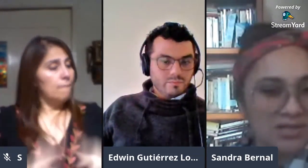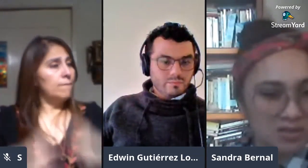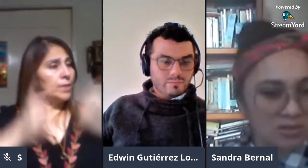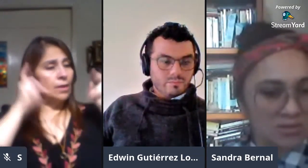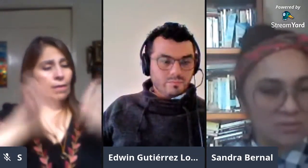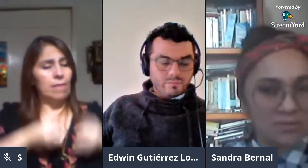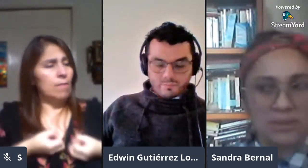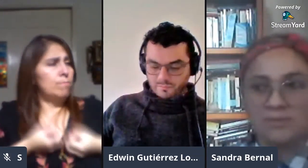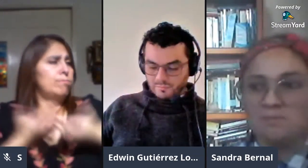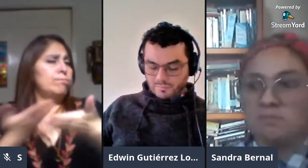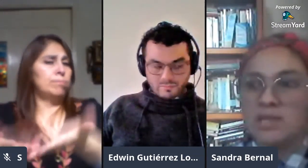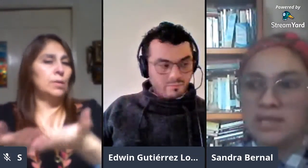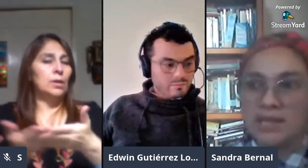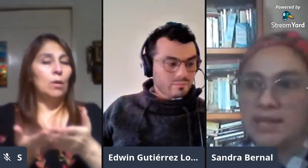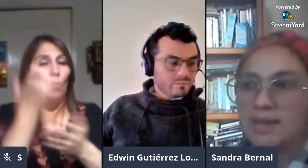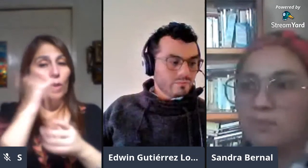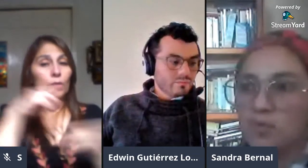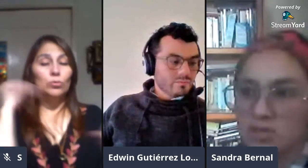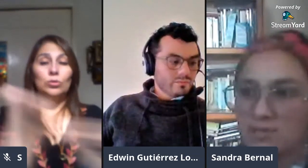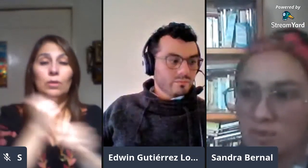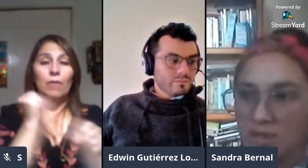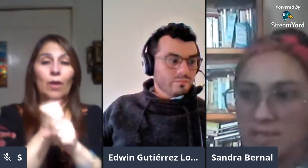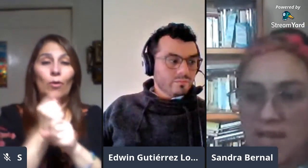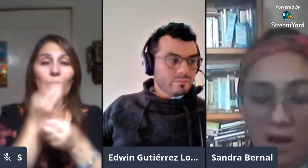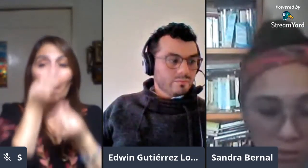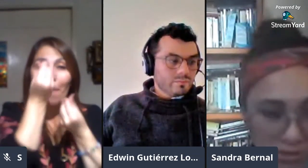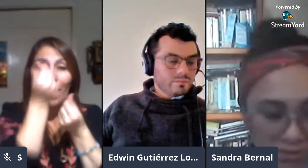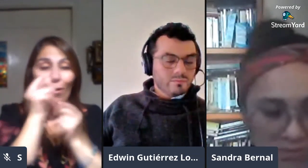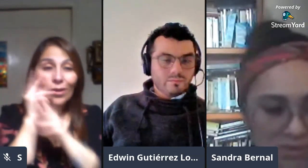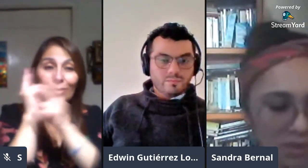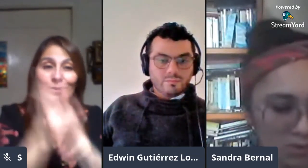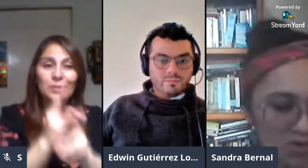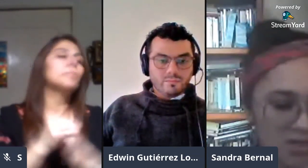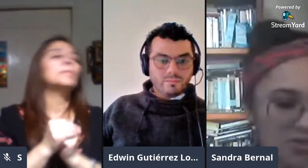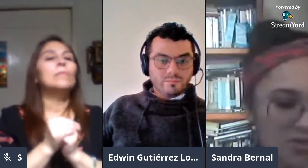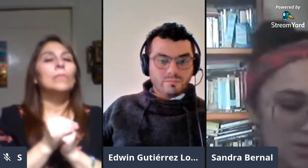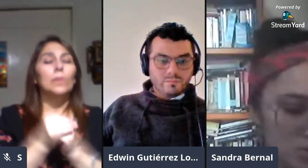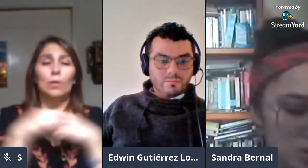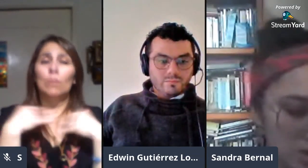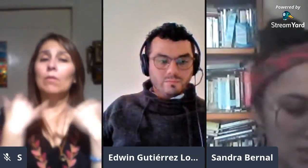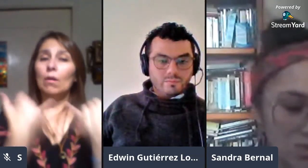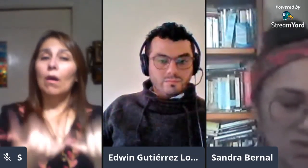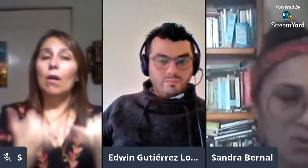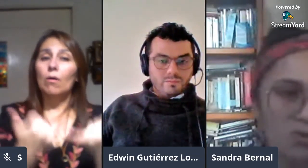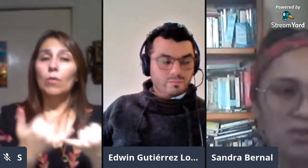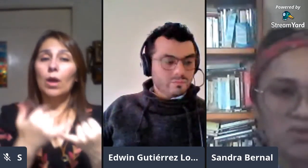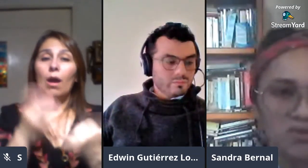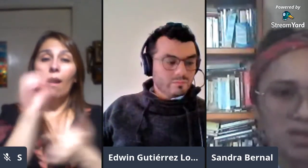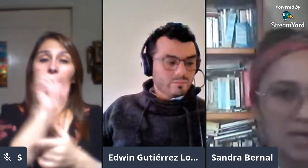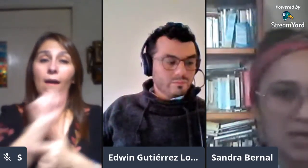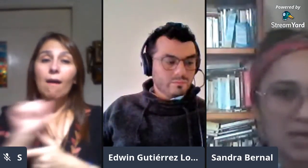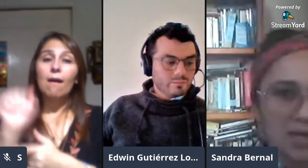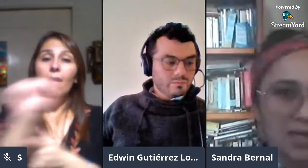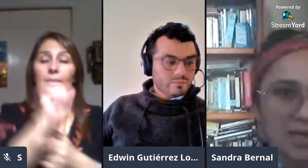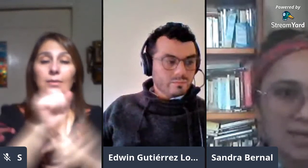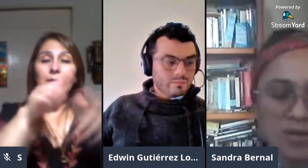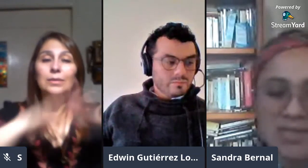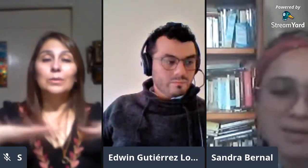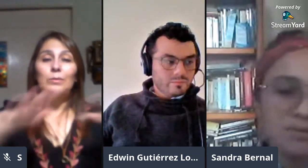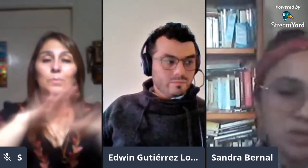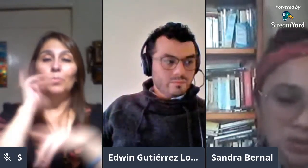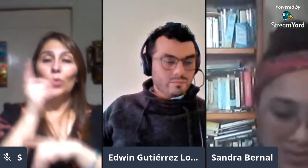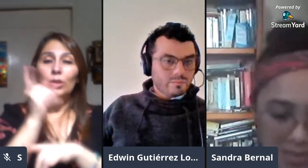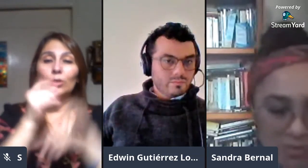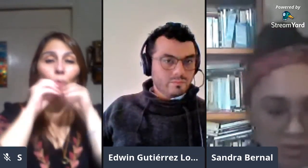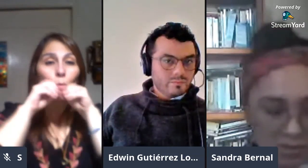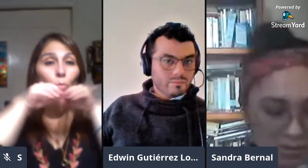de valoración. Y muchas mujeres aún, en muchos de esos espacios políticos y públicos, no